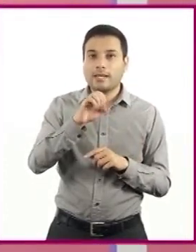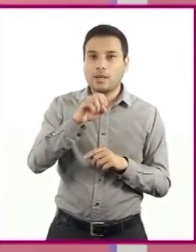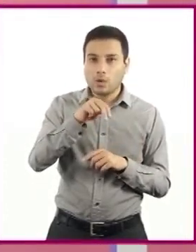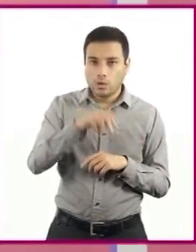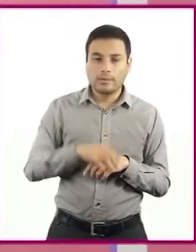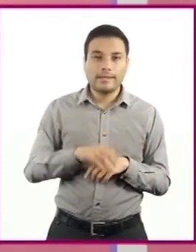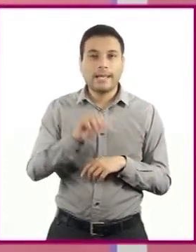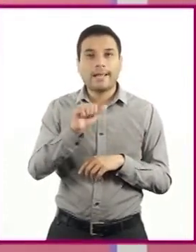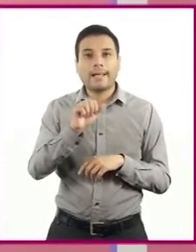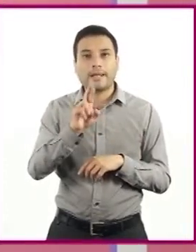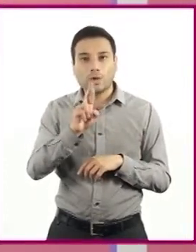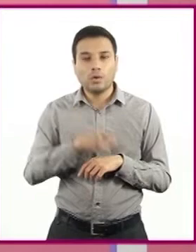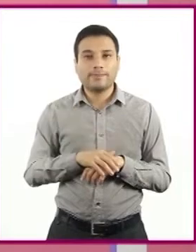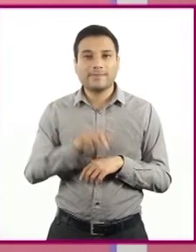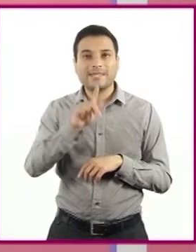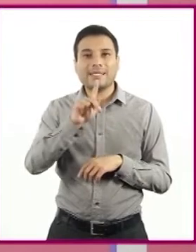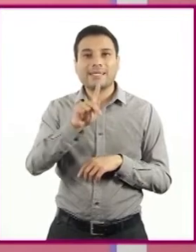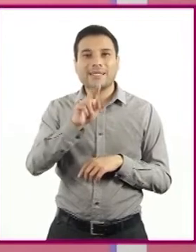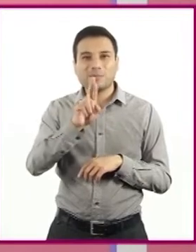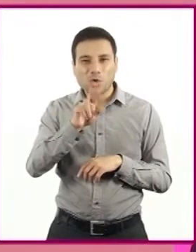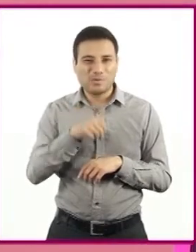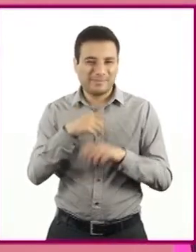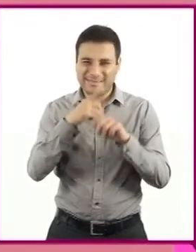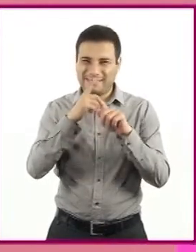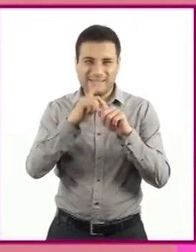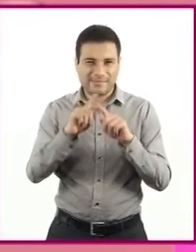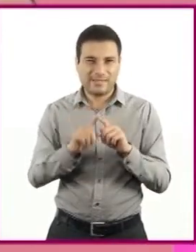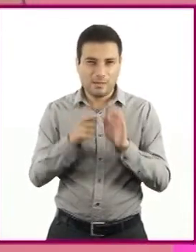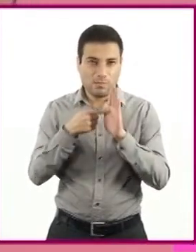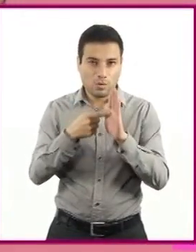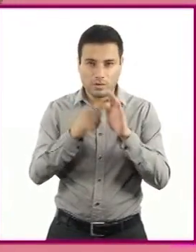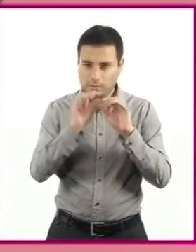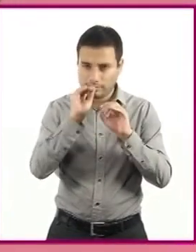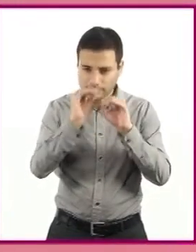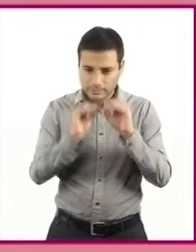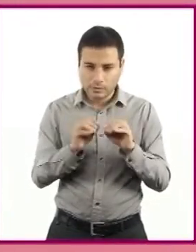kriptón, xenón y radón, mediante el modelo cúbico